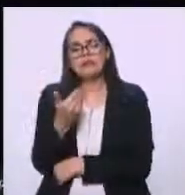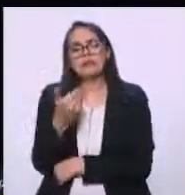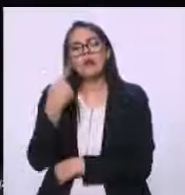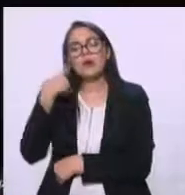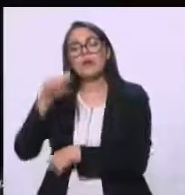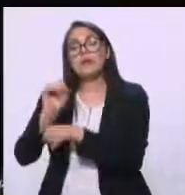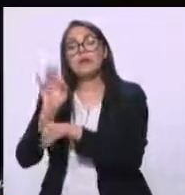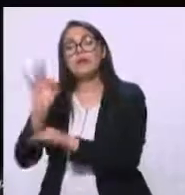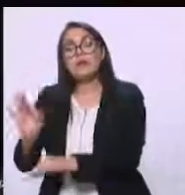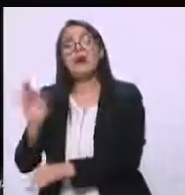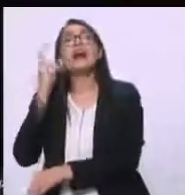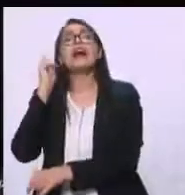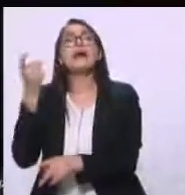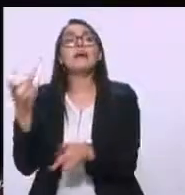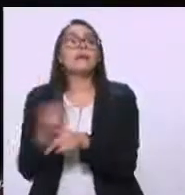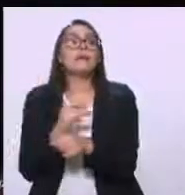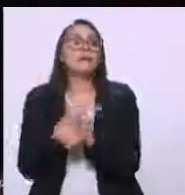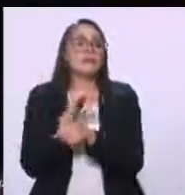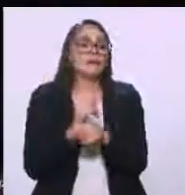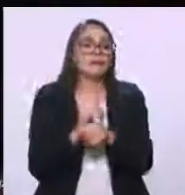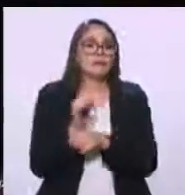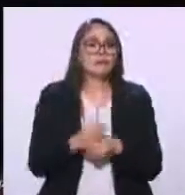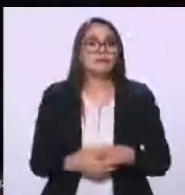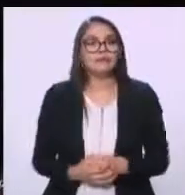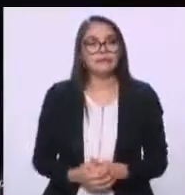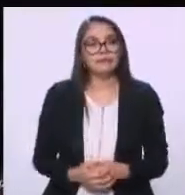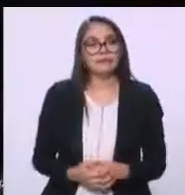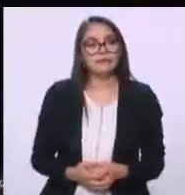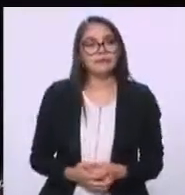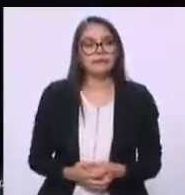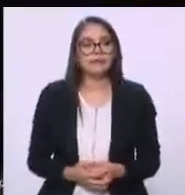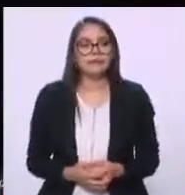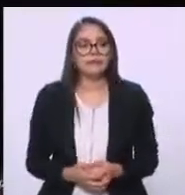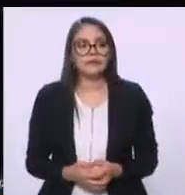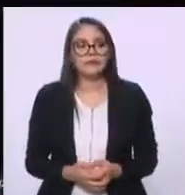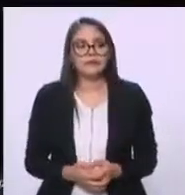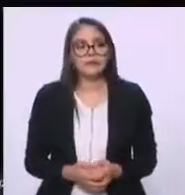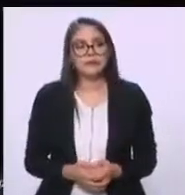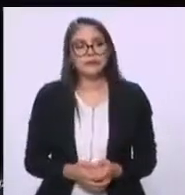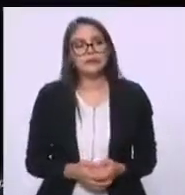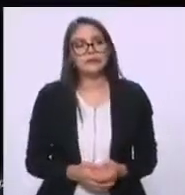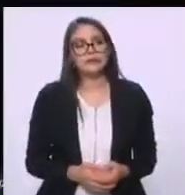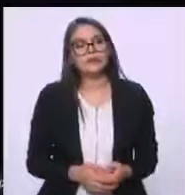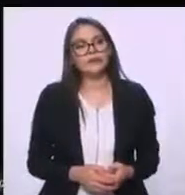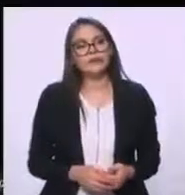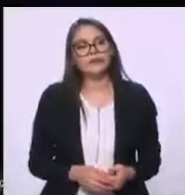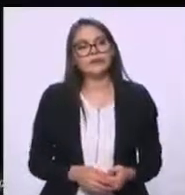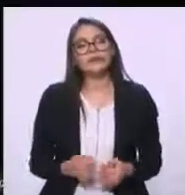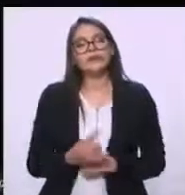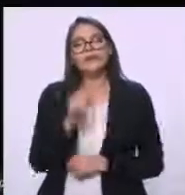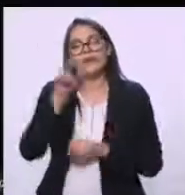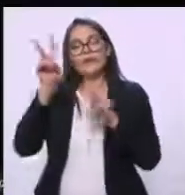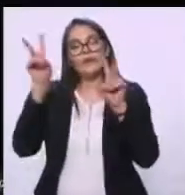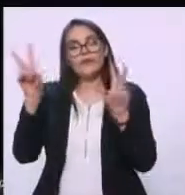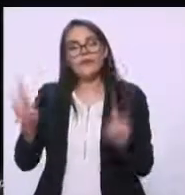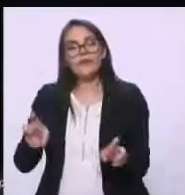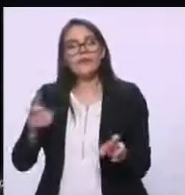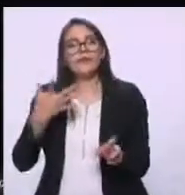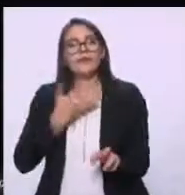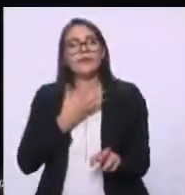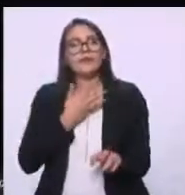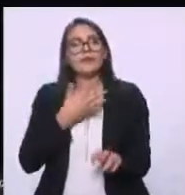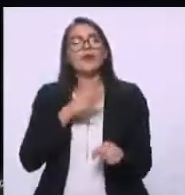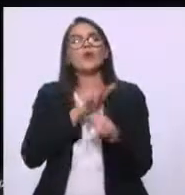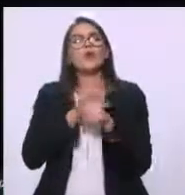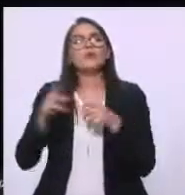después. Adelantándonos un poco a la investigación, Alberto, y de acuerdo a lo muchísimo que sabes sobre temas tecnológicos, pues ¿quién